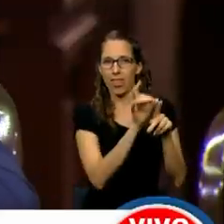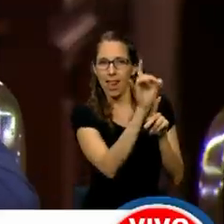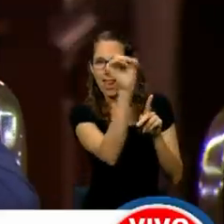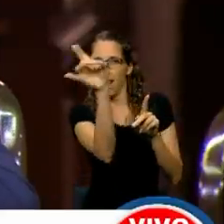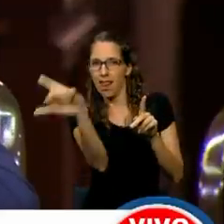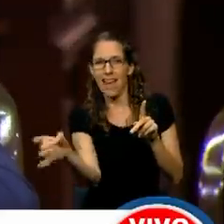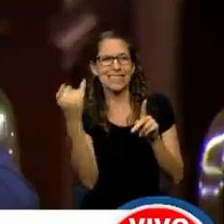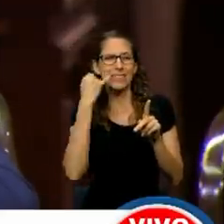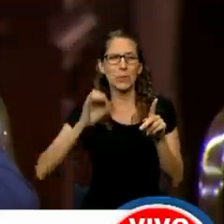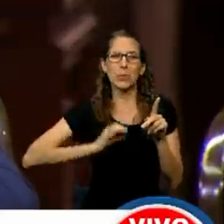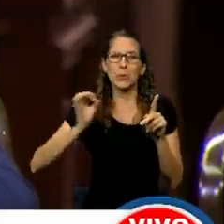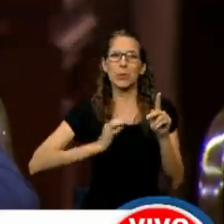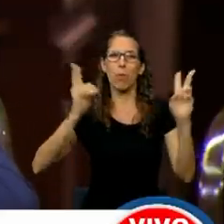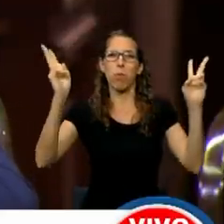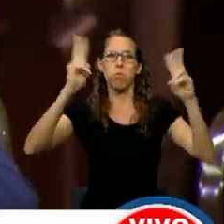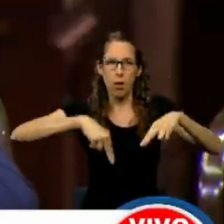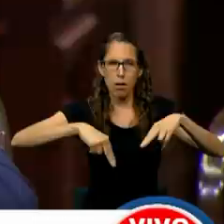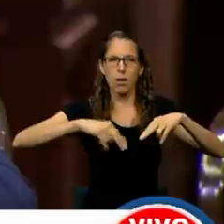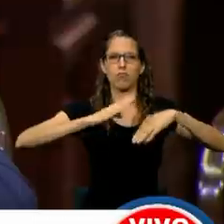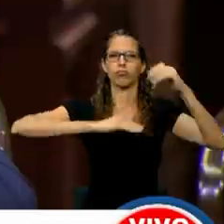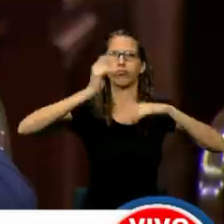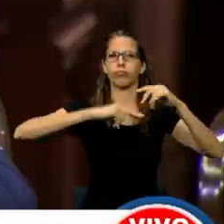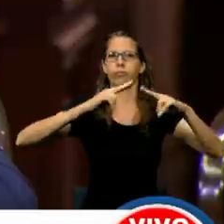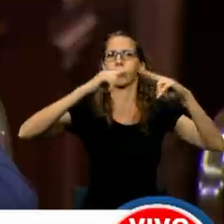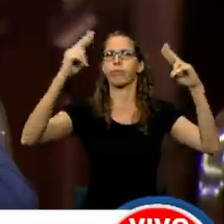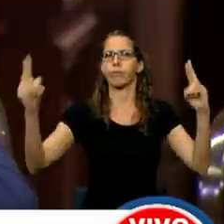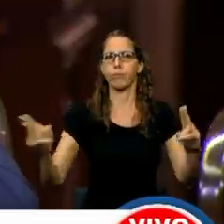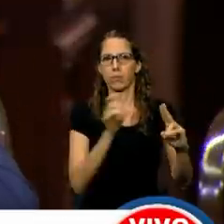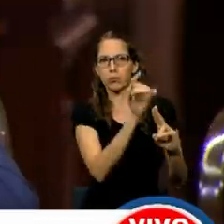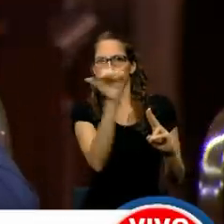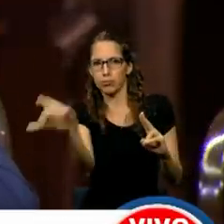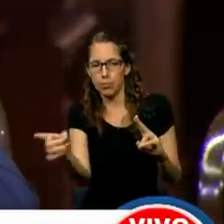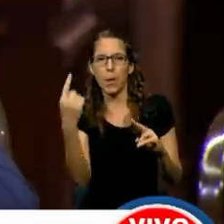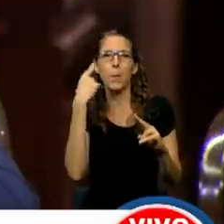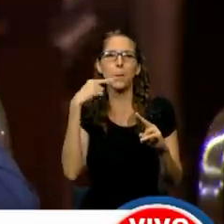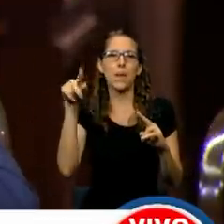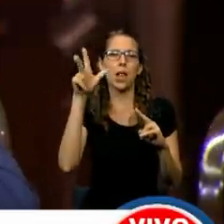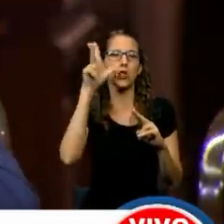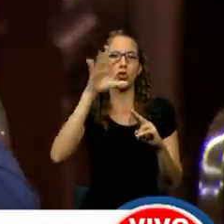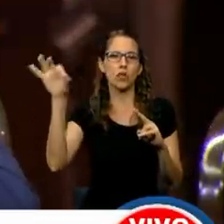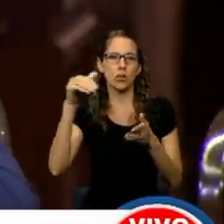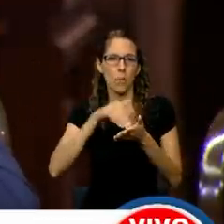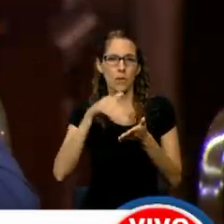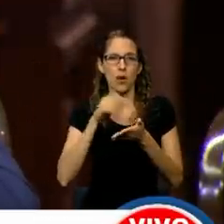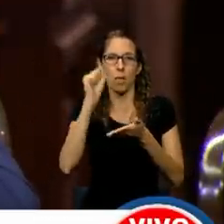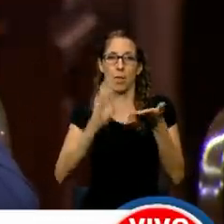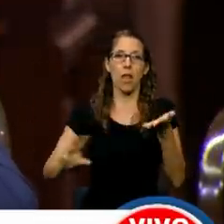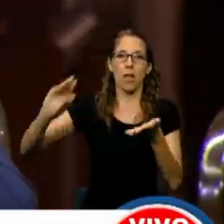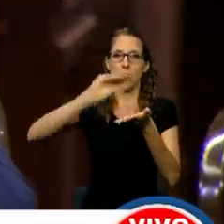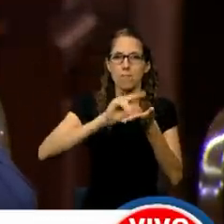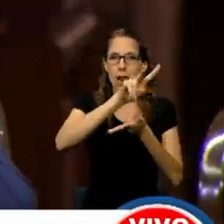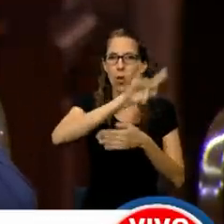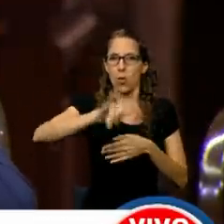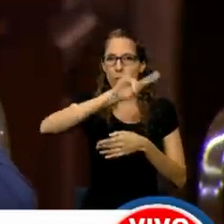que está caído hace muchos años más de 1800 millones de pesos adicionales para la universidad nacional de salta por un